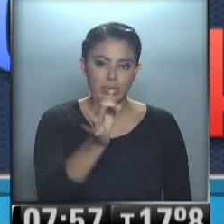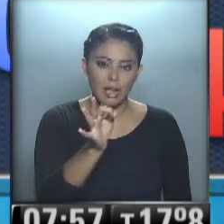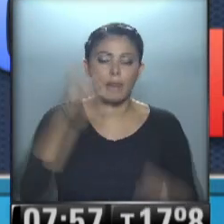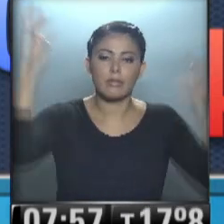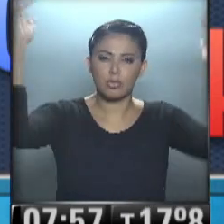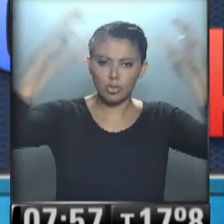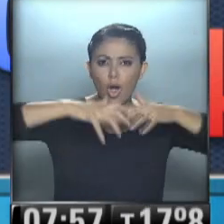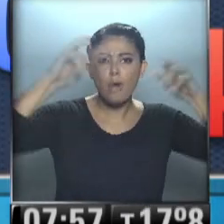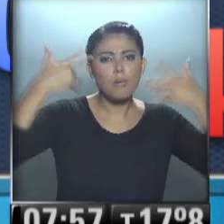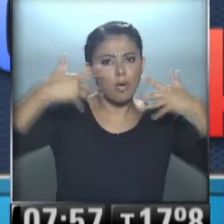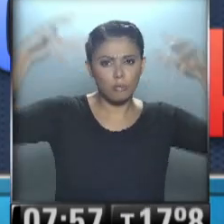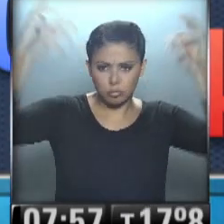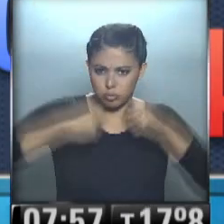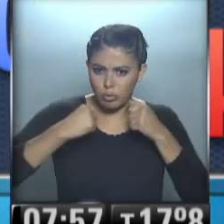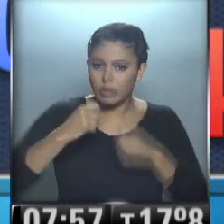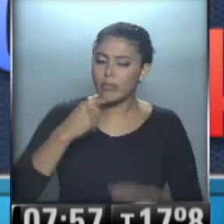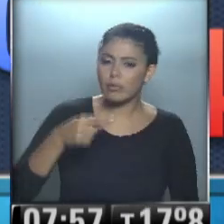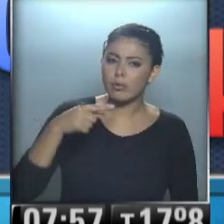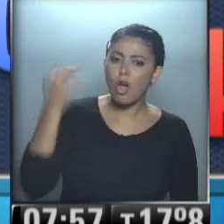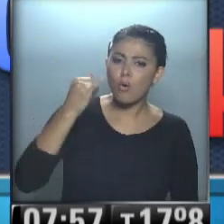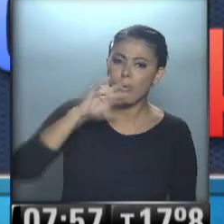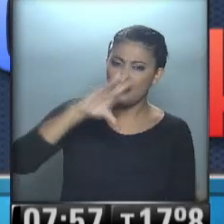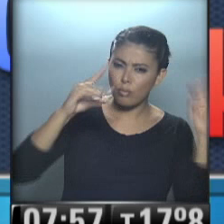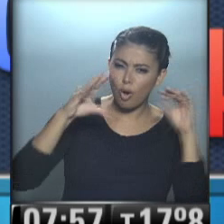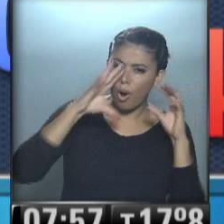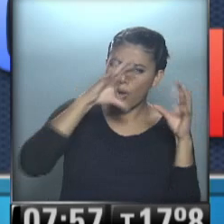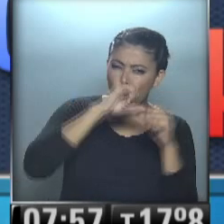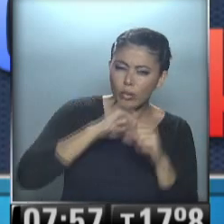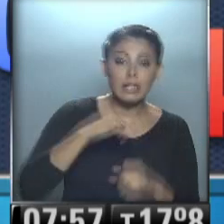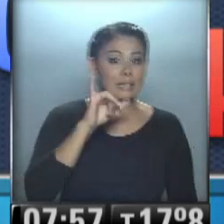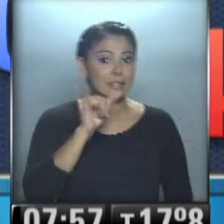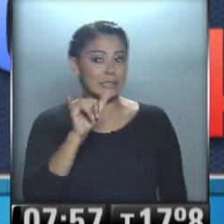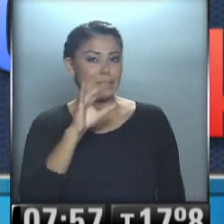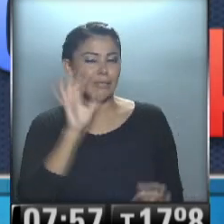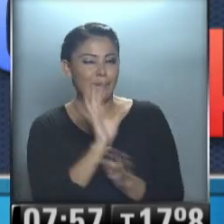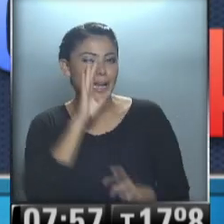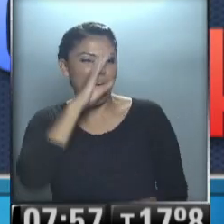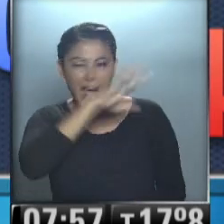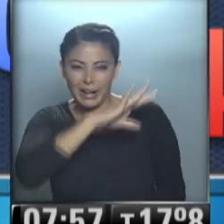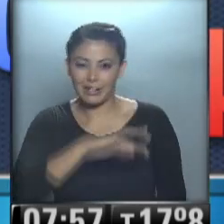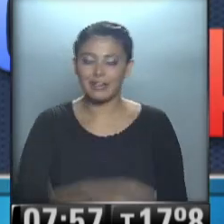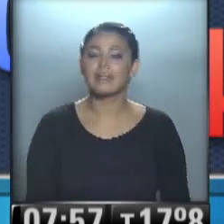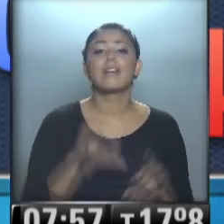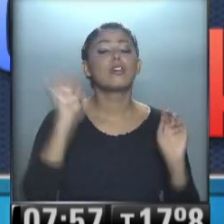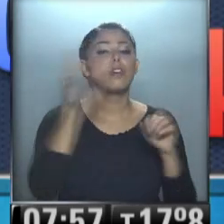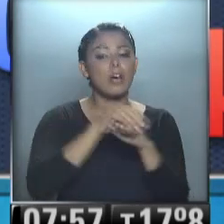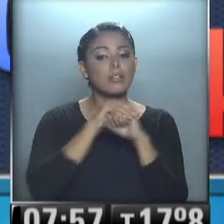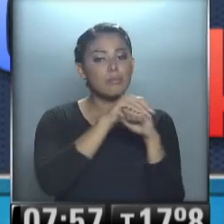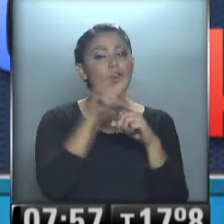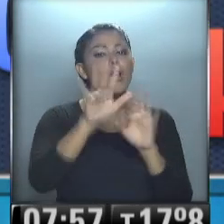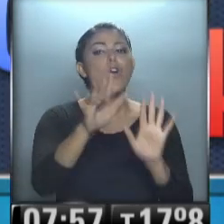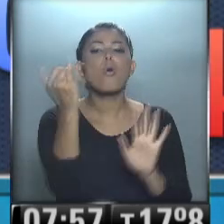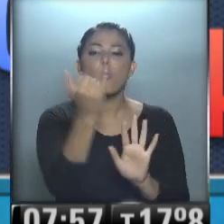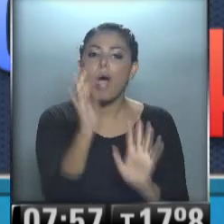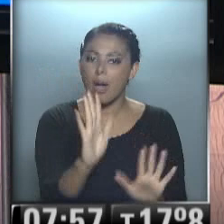llover y puede llover fuerte. Qué nube oscura la del jueves. Sí, negra, negra, con ganas. Queridísimos amigos, eso es para el